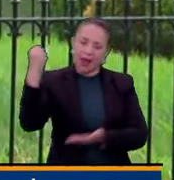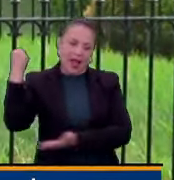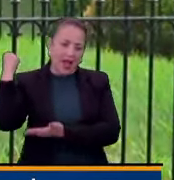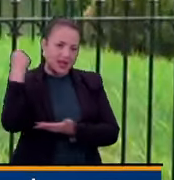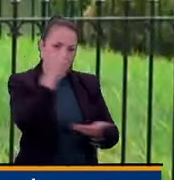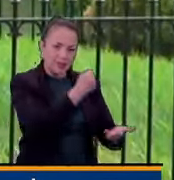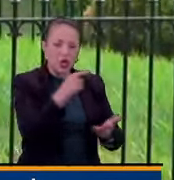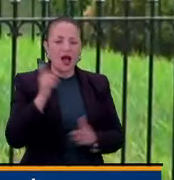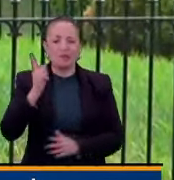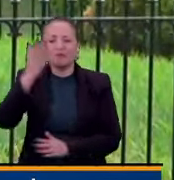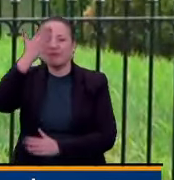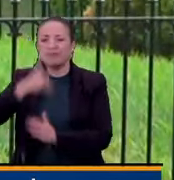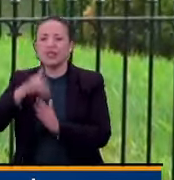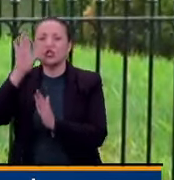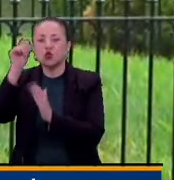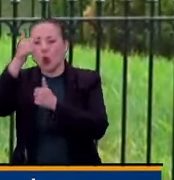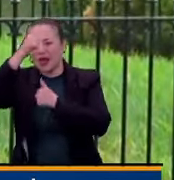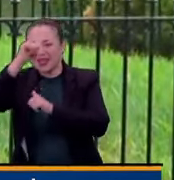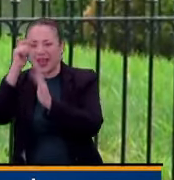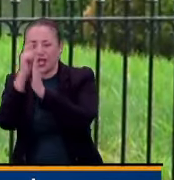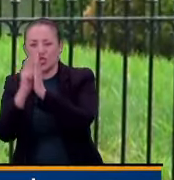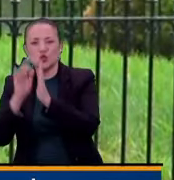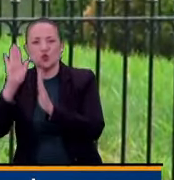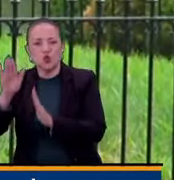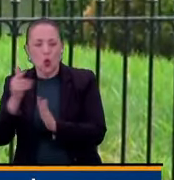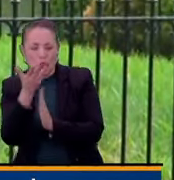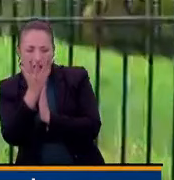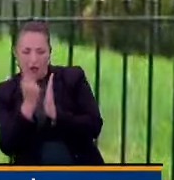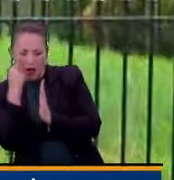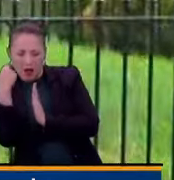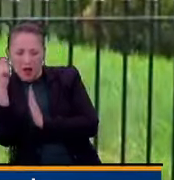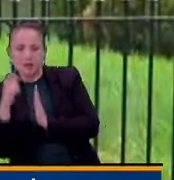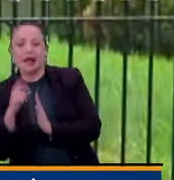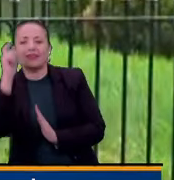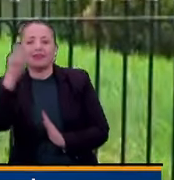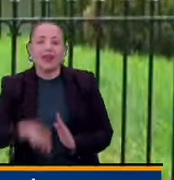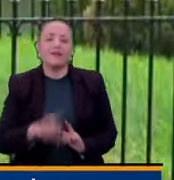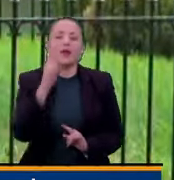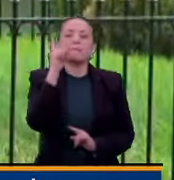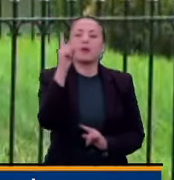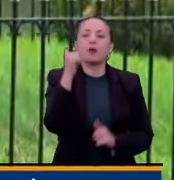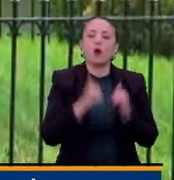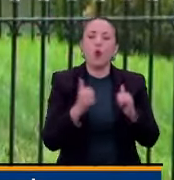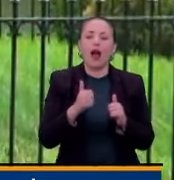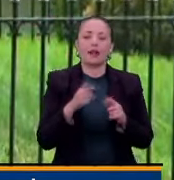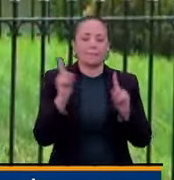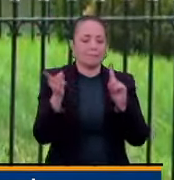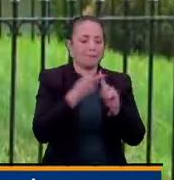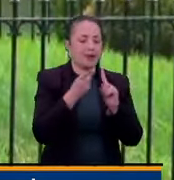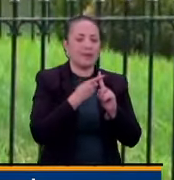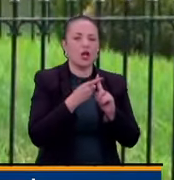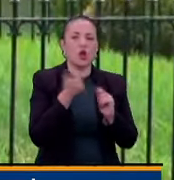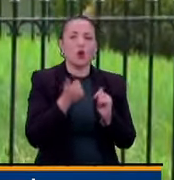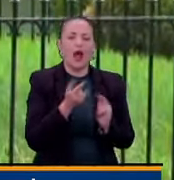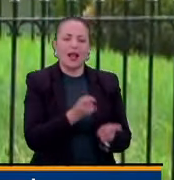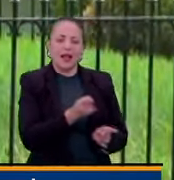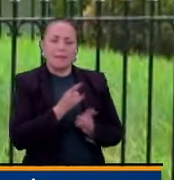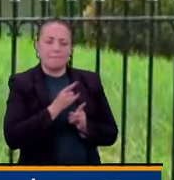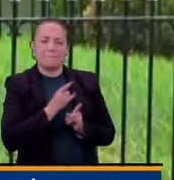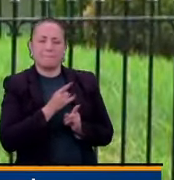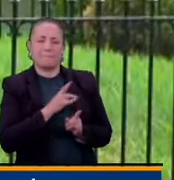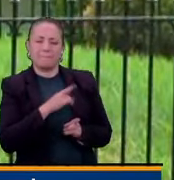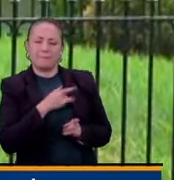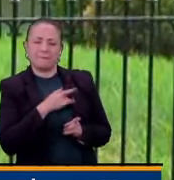esta calificadora, necesariamente deberíamos pasar primero por el paso de que esa perspectiva pasara de negativa al menos